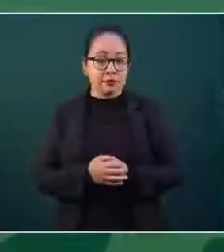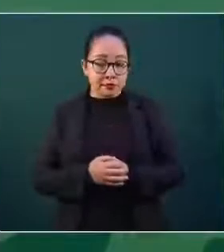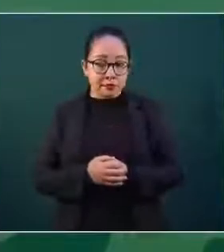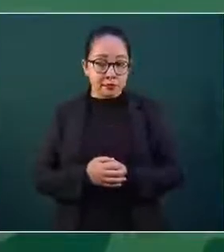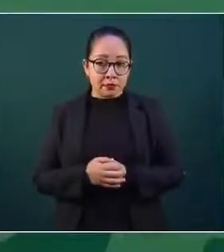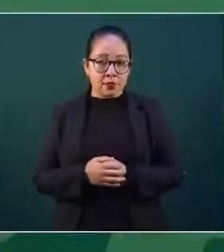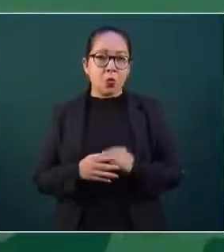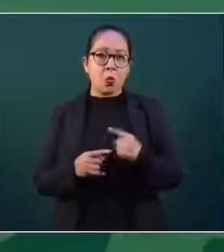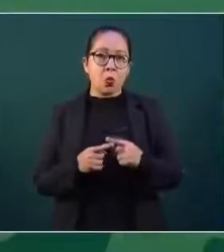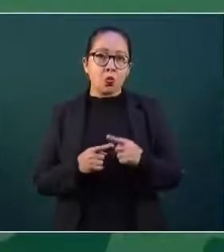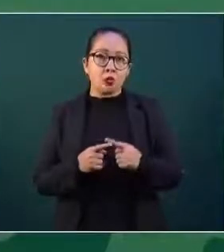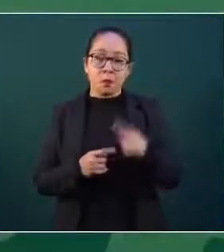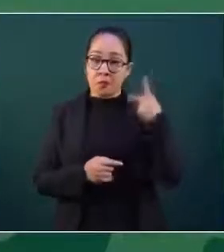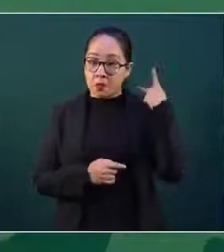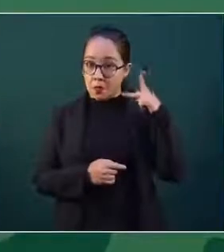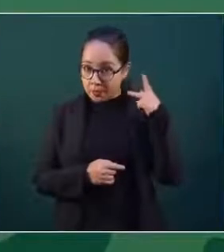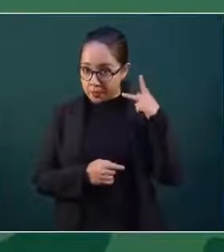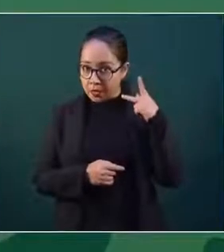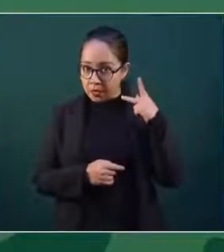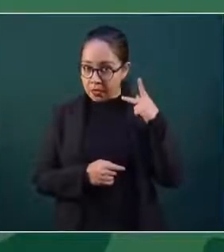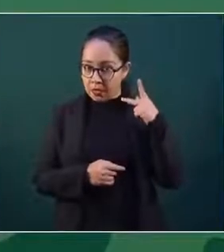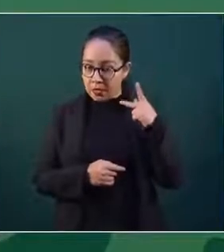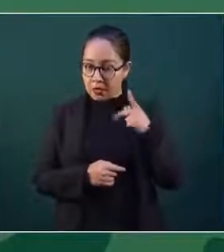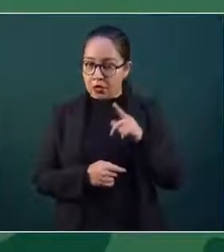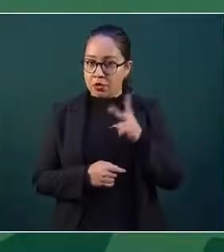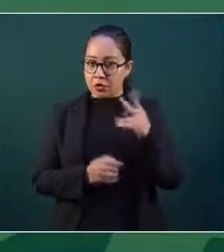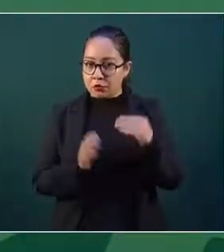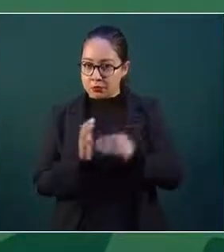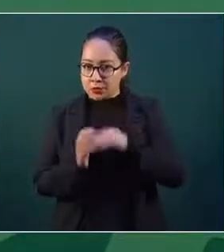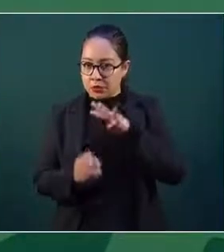en Puebla, en el 19,